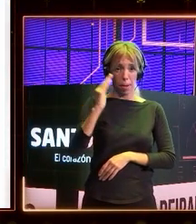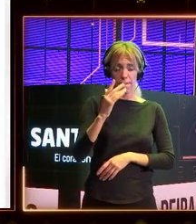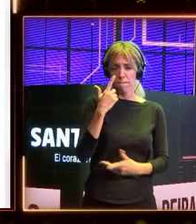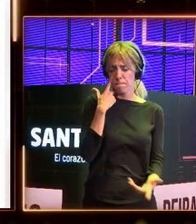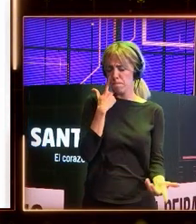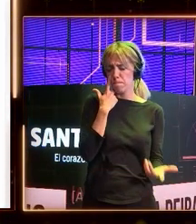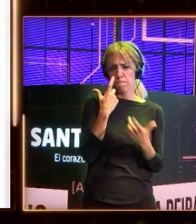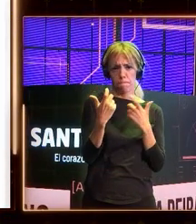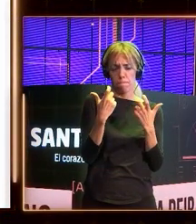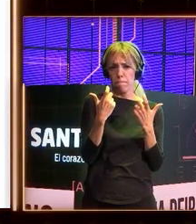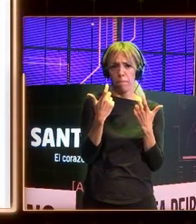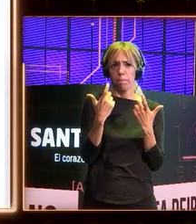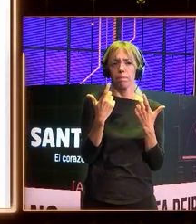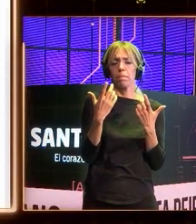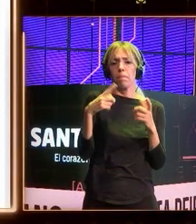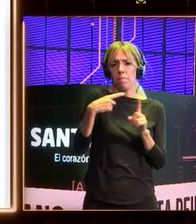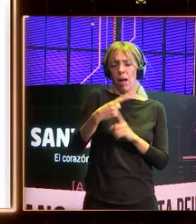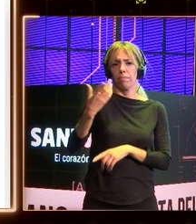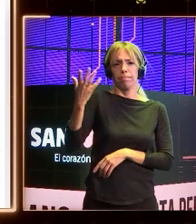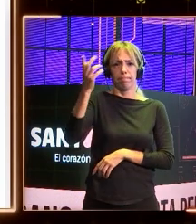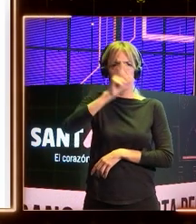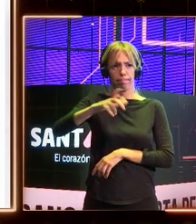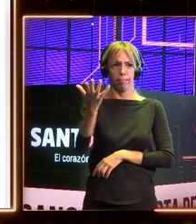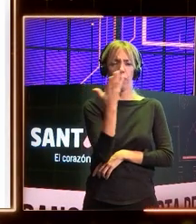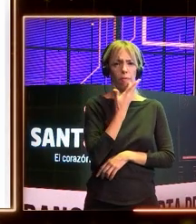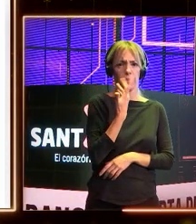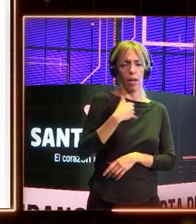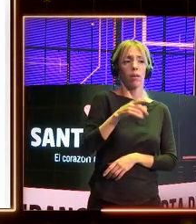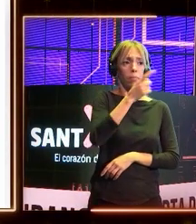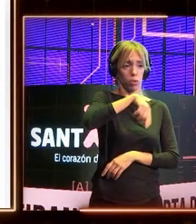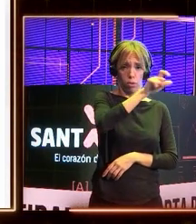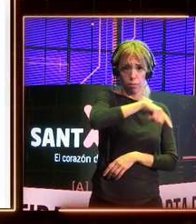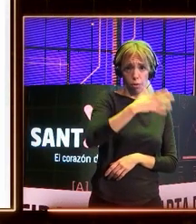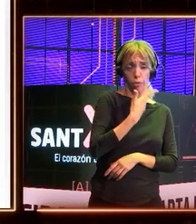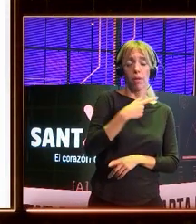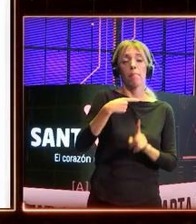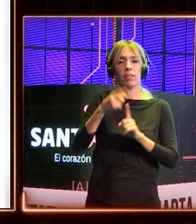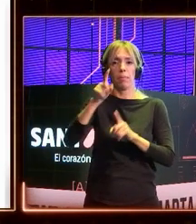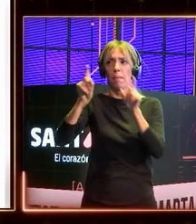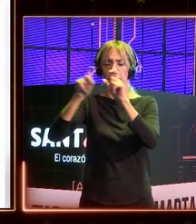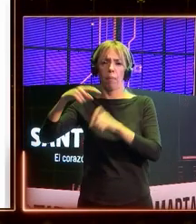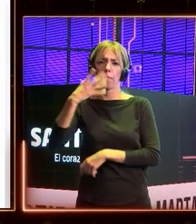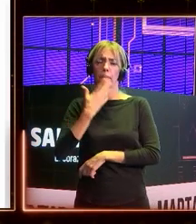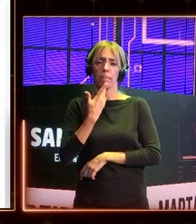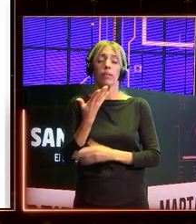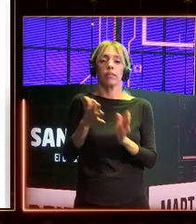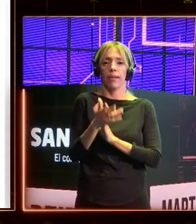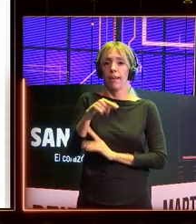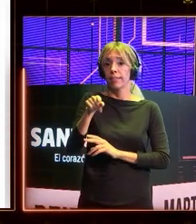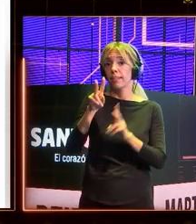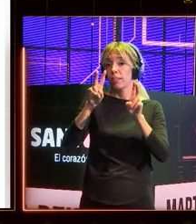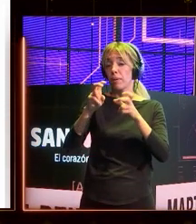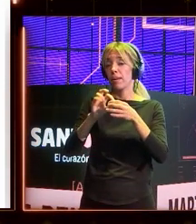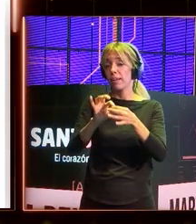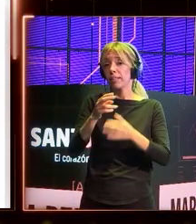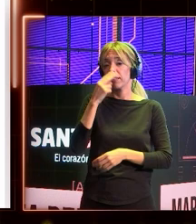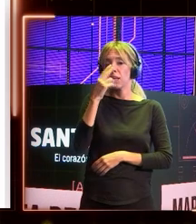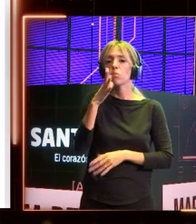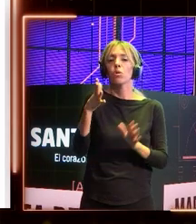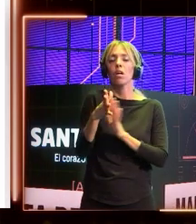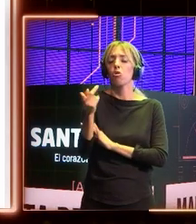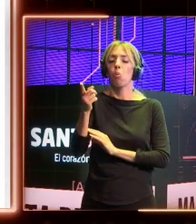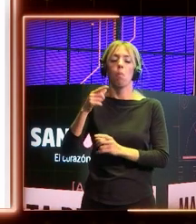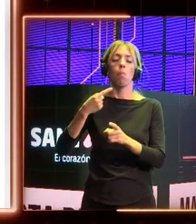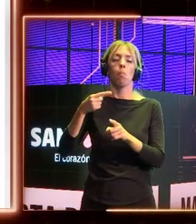absolutamente conocido. No solamente conocido por nosotros, sino conocido por las propias empresas, lo cual es interesante porque no les ha impedido en ningún momento